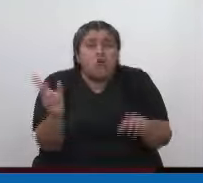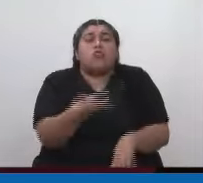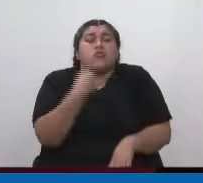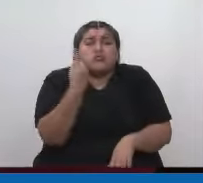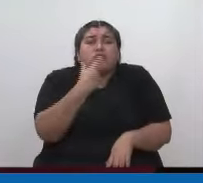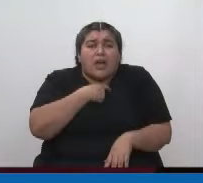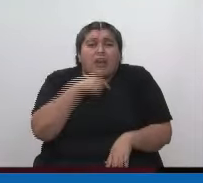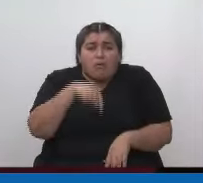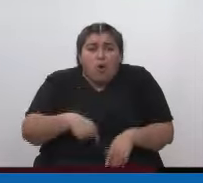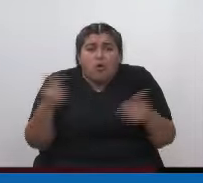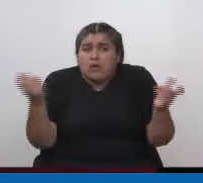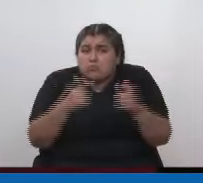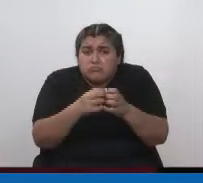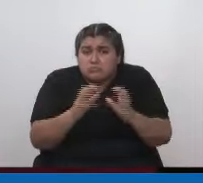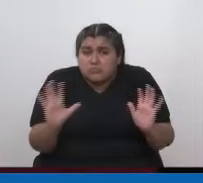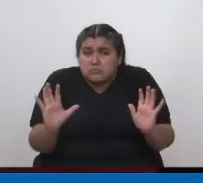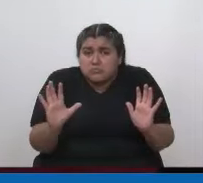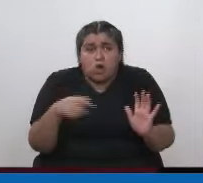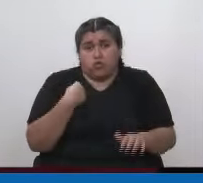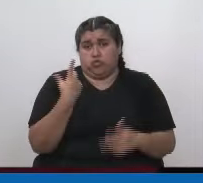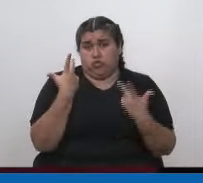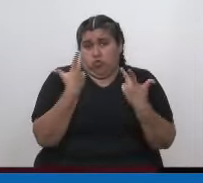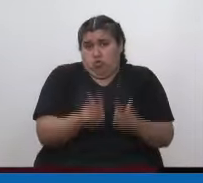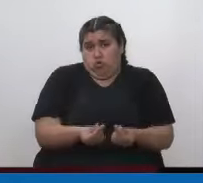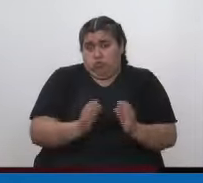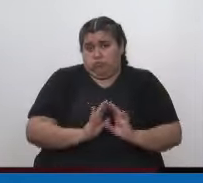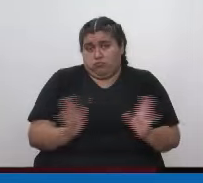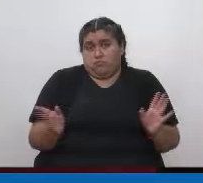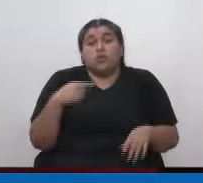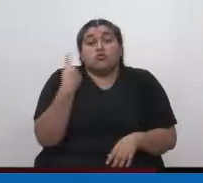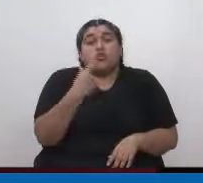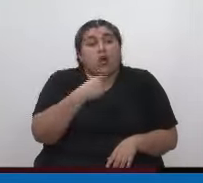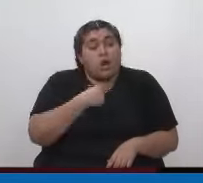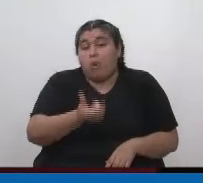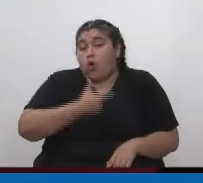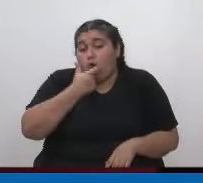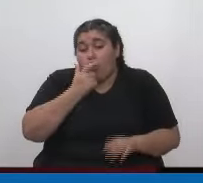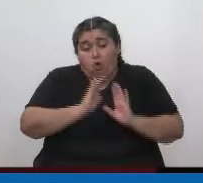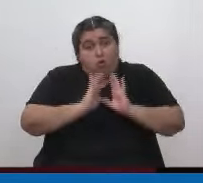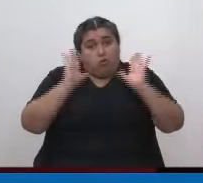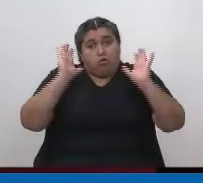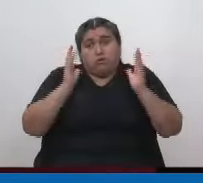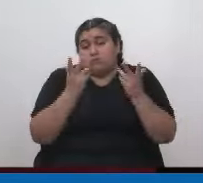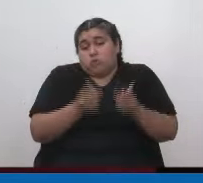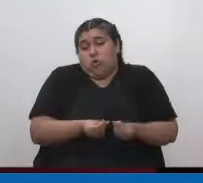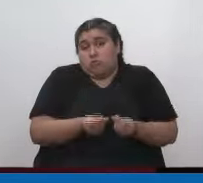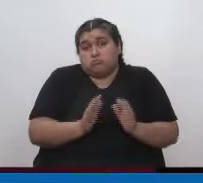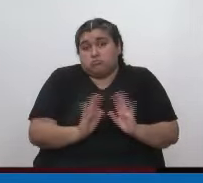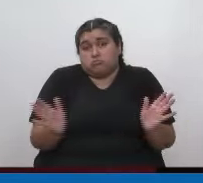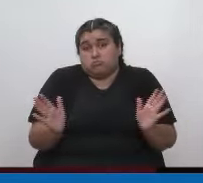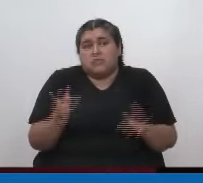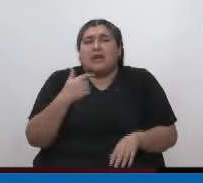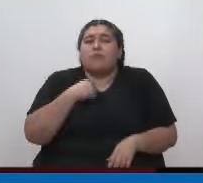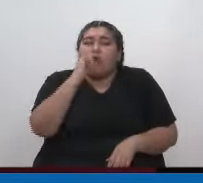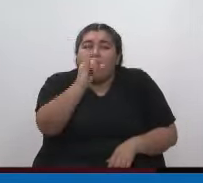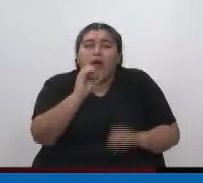se trate, votamos negativamente, rojo. Queremos que permanezca. Pero le aclaro una cosa,